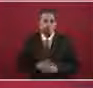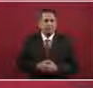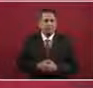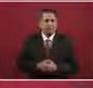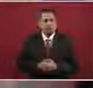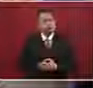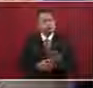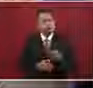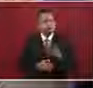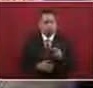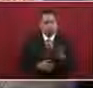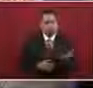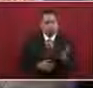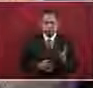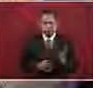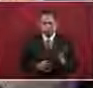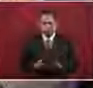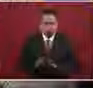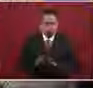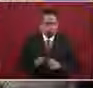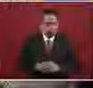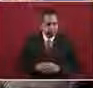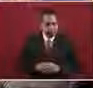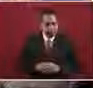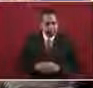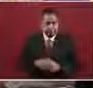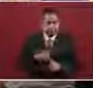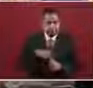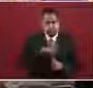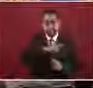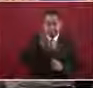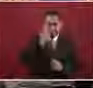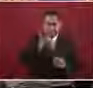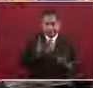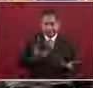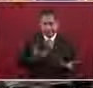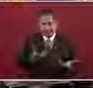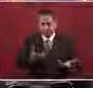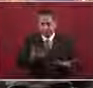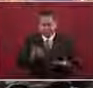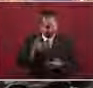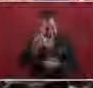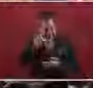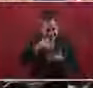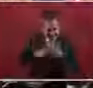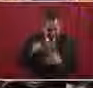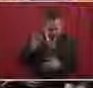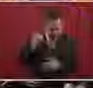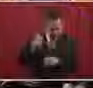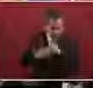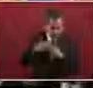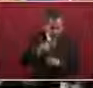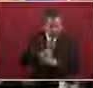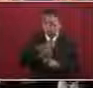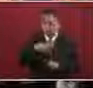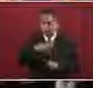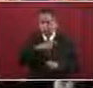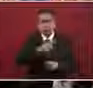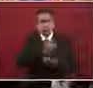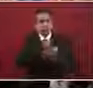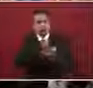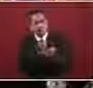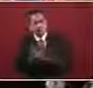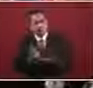pero cuando quisieron, creo que el año pasado, reducir el sueldo de